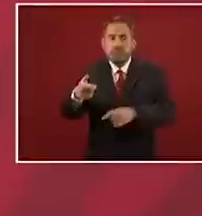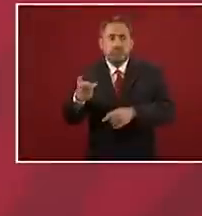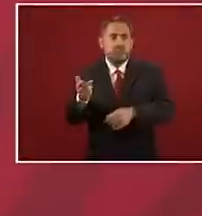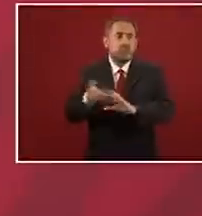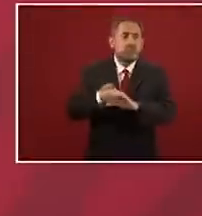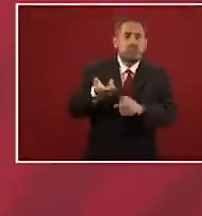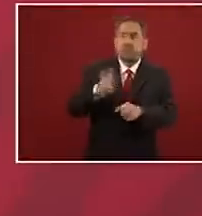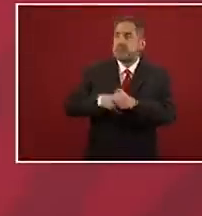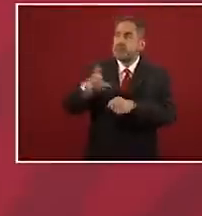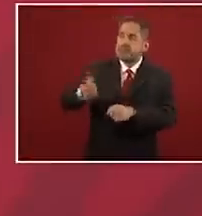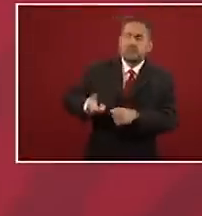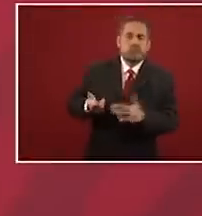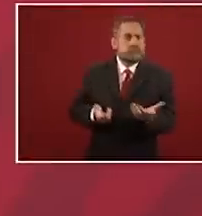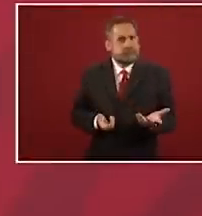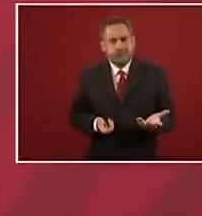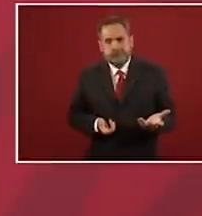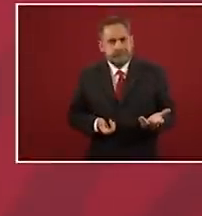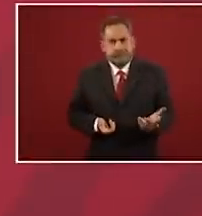no hacerlo.